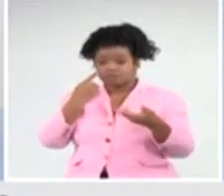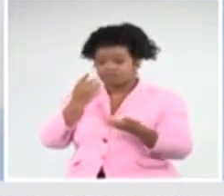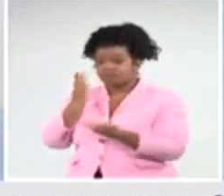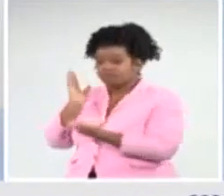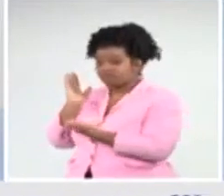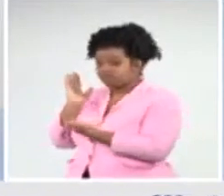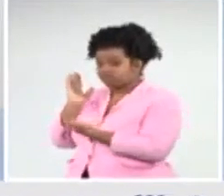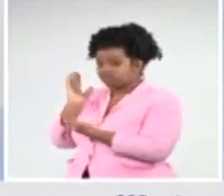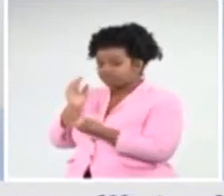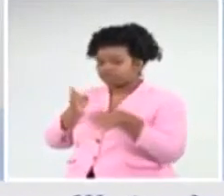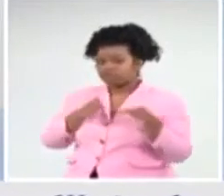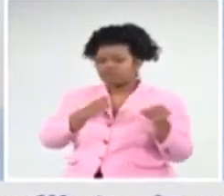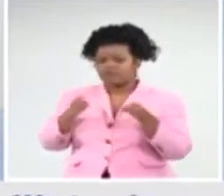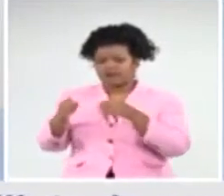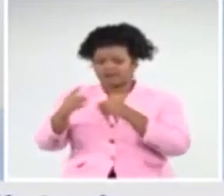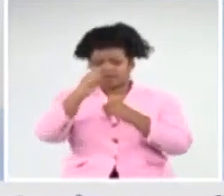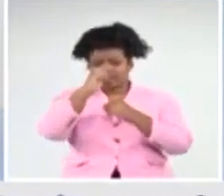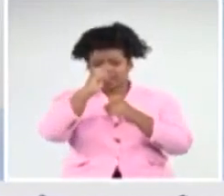edades pediátricas